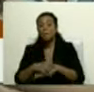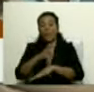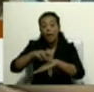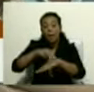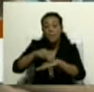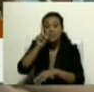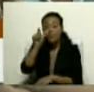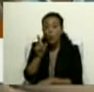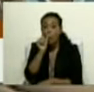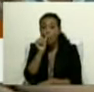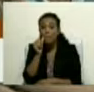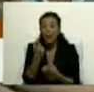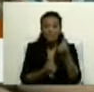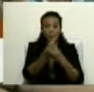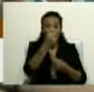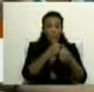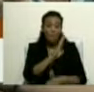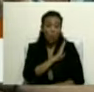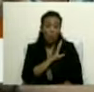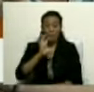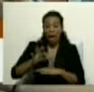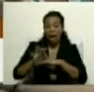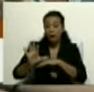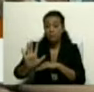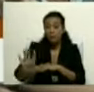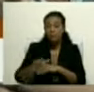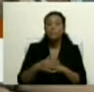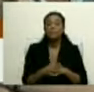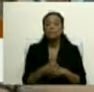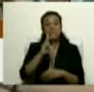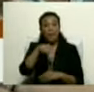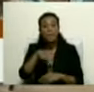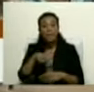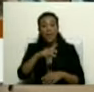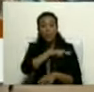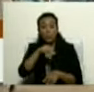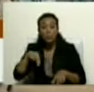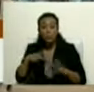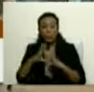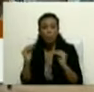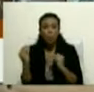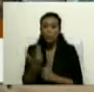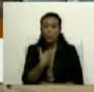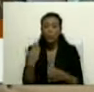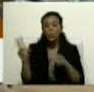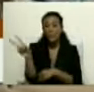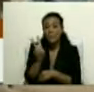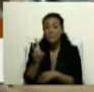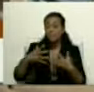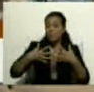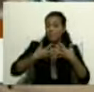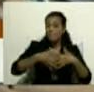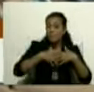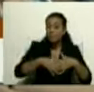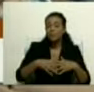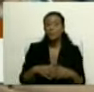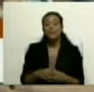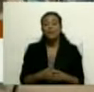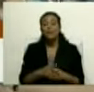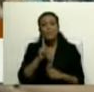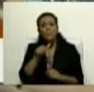Weaver, ministro de Economía del gobierno de la isla de Aruba, y al mismo tiempo toda la Cámara Comercial, Empresarial de la